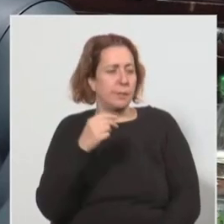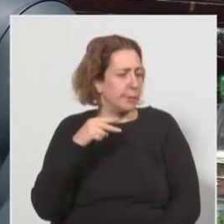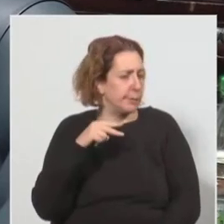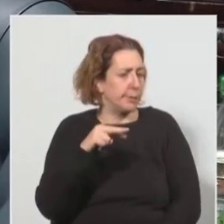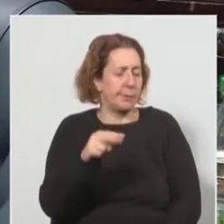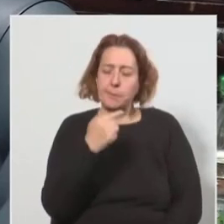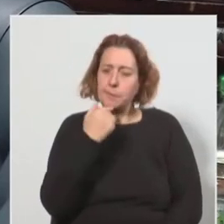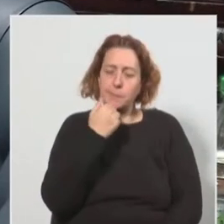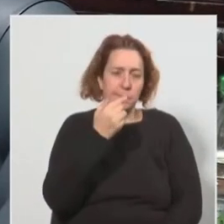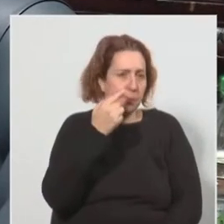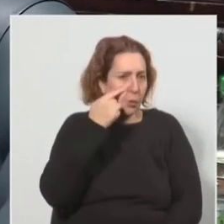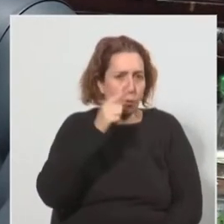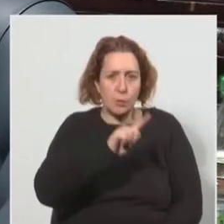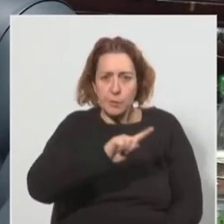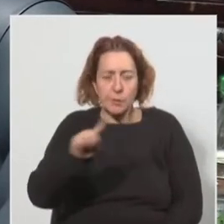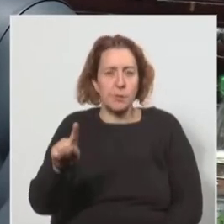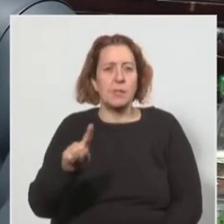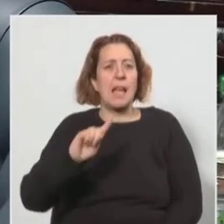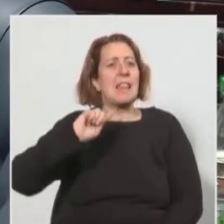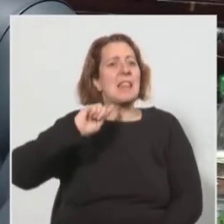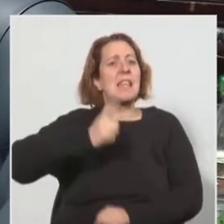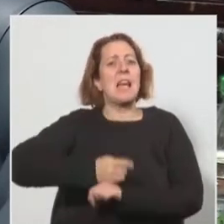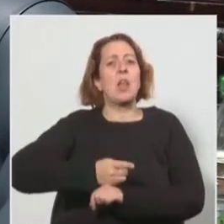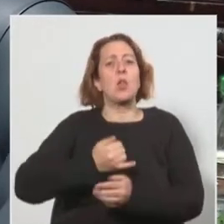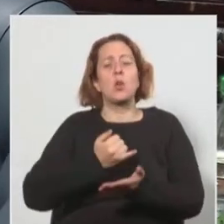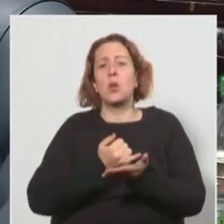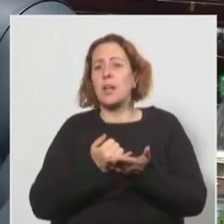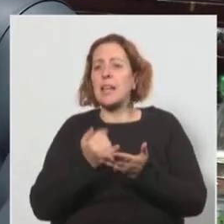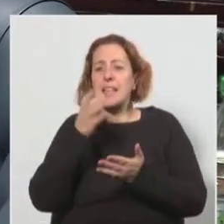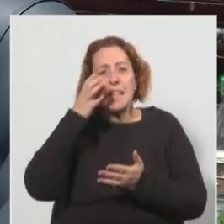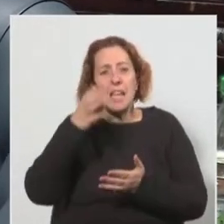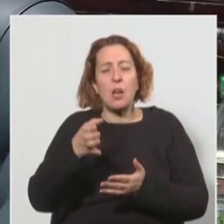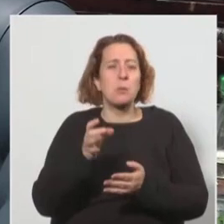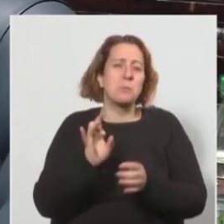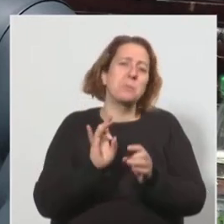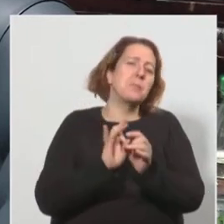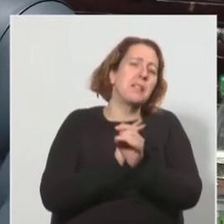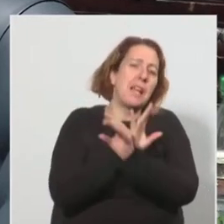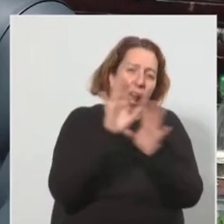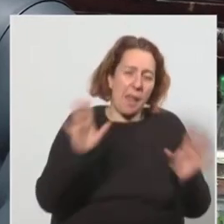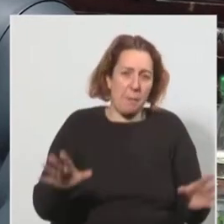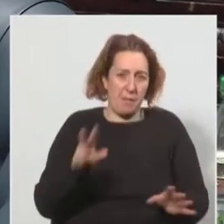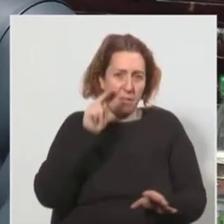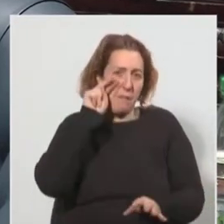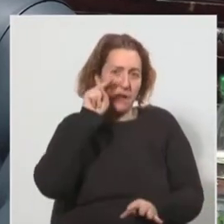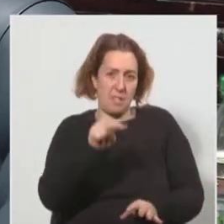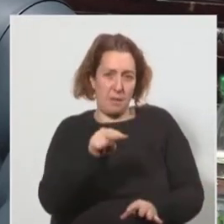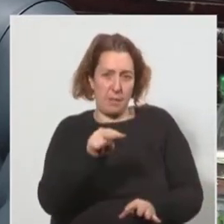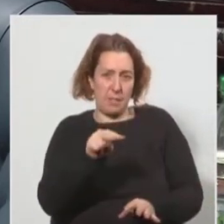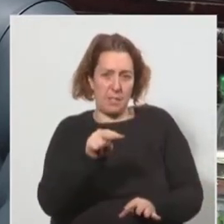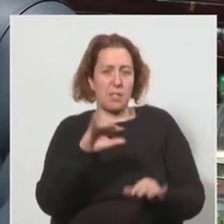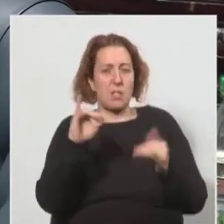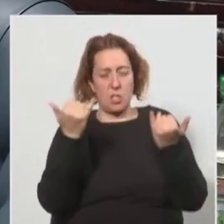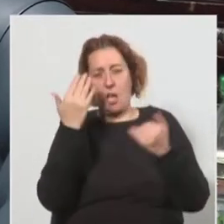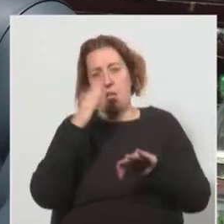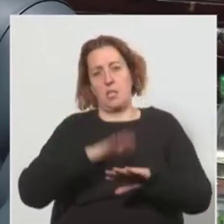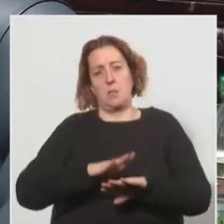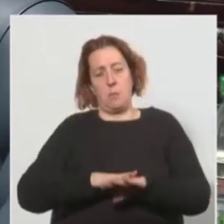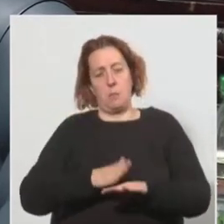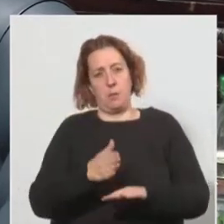constante desconocimiento de los indicadores de riesgo que eran claramente visibles ya en ese